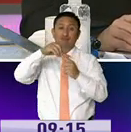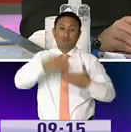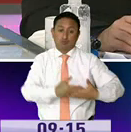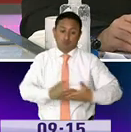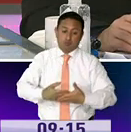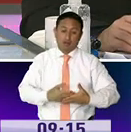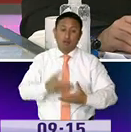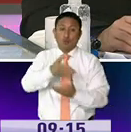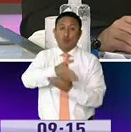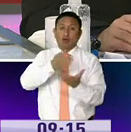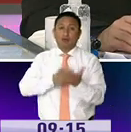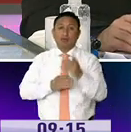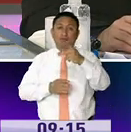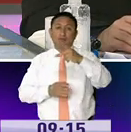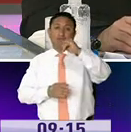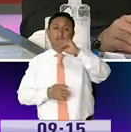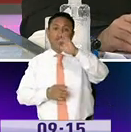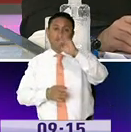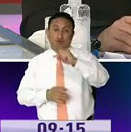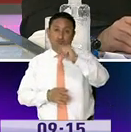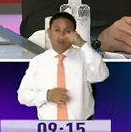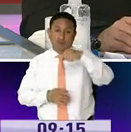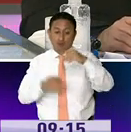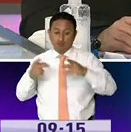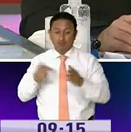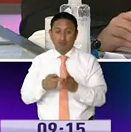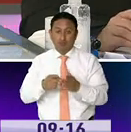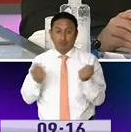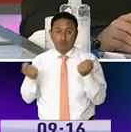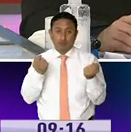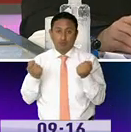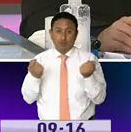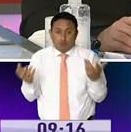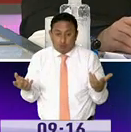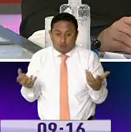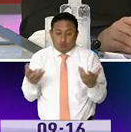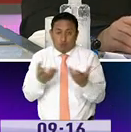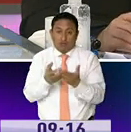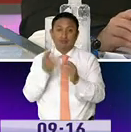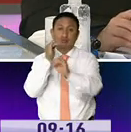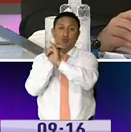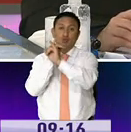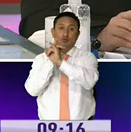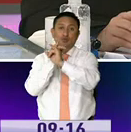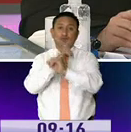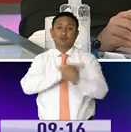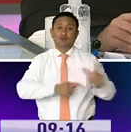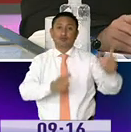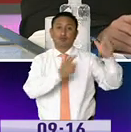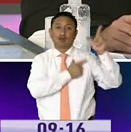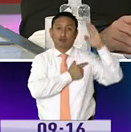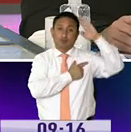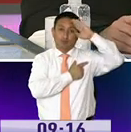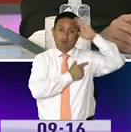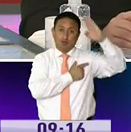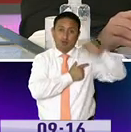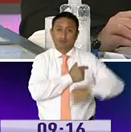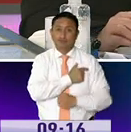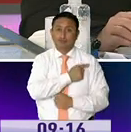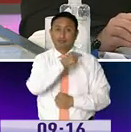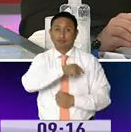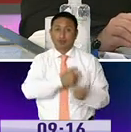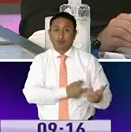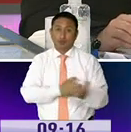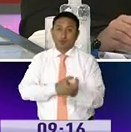Guayabamba y Pifo. Uh-huh. Son puntos de control que están integrados interinstitucionalmente por el Ejército, la Policía Nacional, nuestro Cuerpo